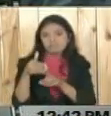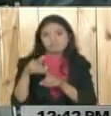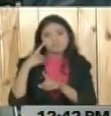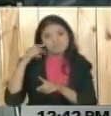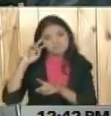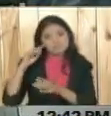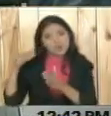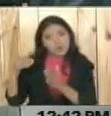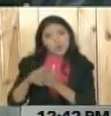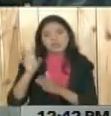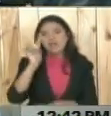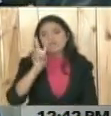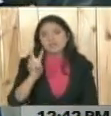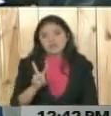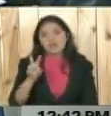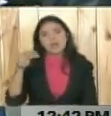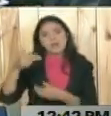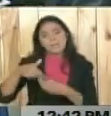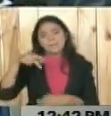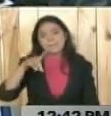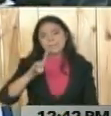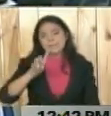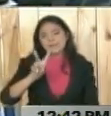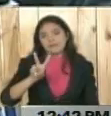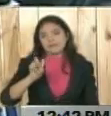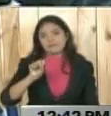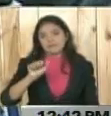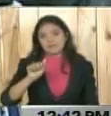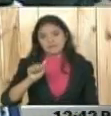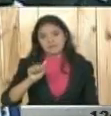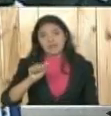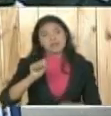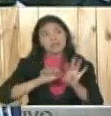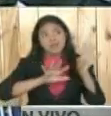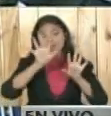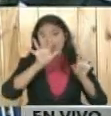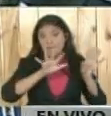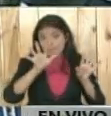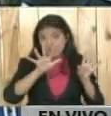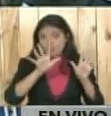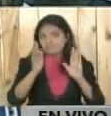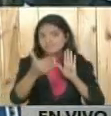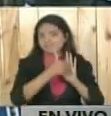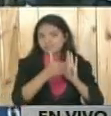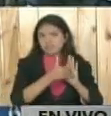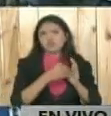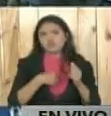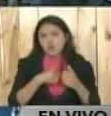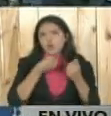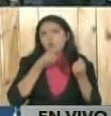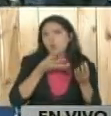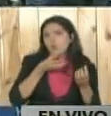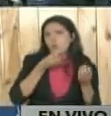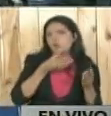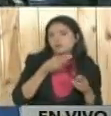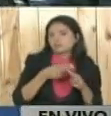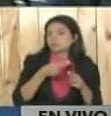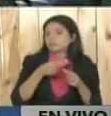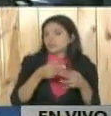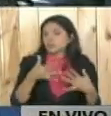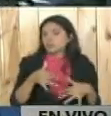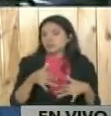financiero contra Venezuela y PDVSA. ¿Oíste? Desde el exterior. Sí, bastante señor. Le puedo hablar de las calificadoras de riesgo. Son